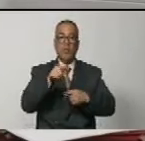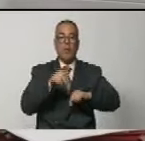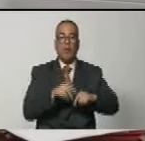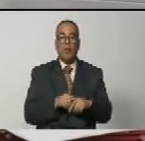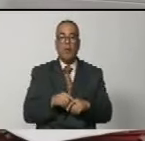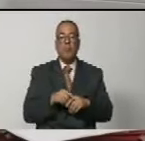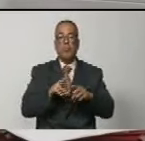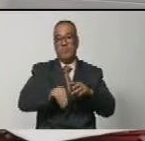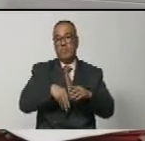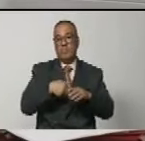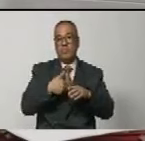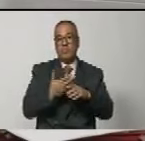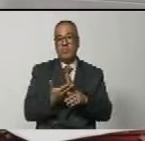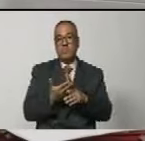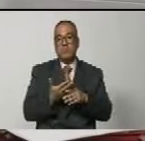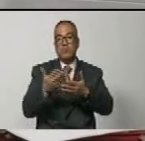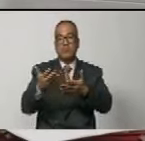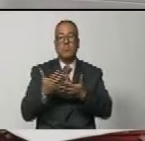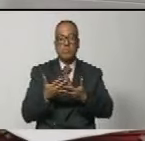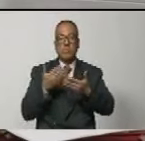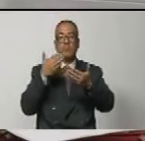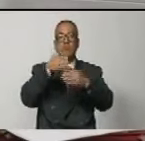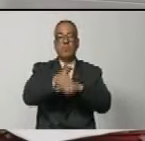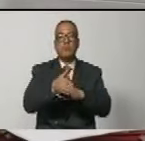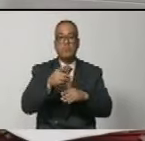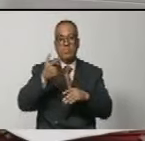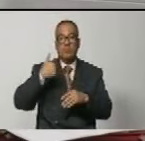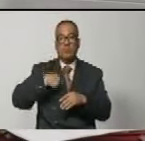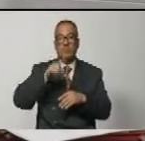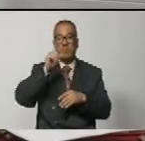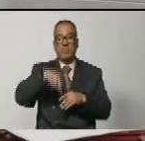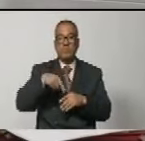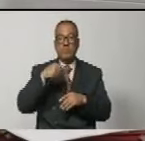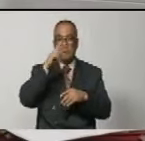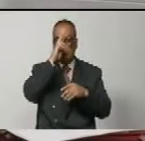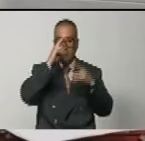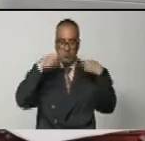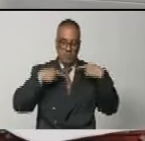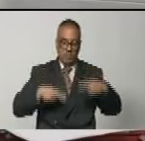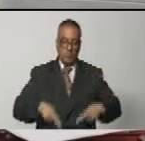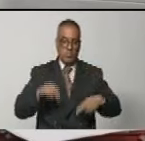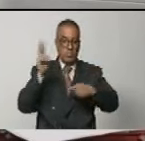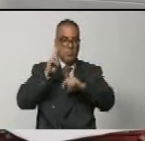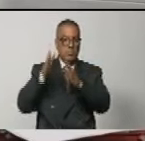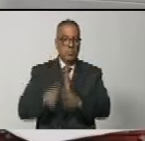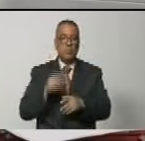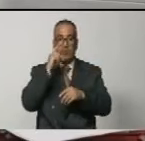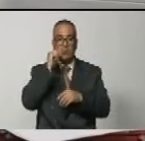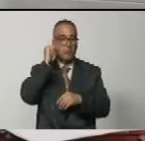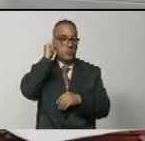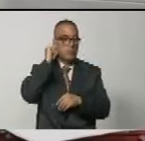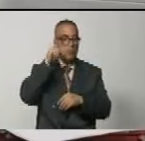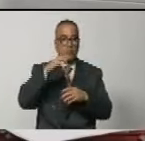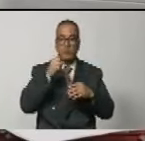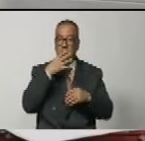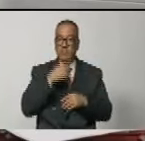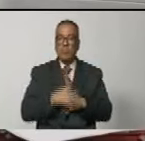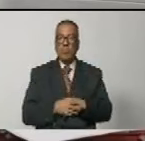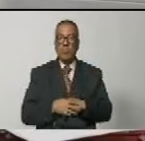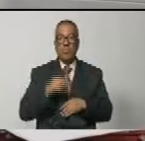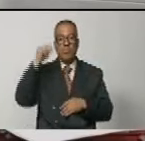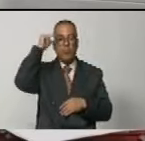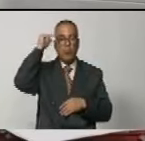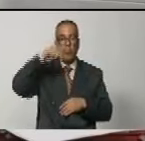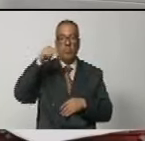discapacidad pudieran recibir la inclusión que se merecen como seres humanos y venezolanas y venezolanos de bien.